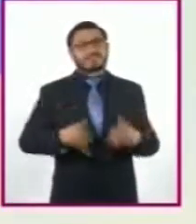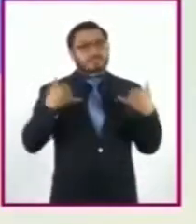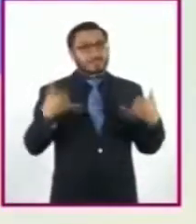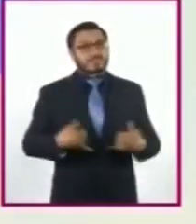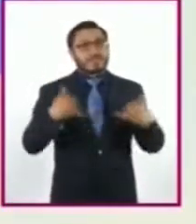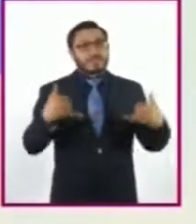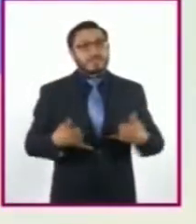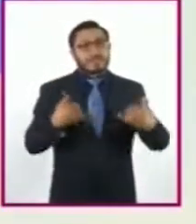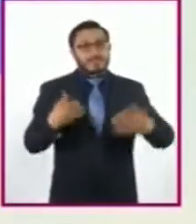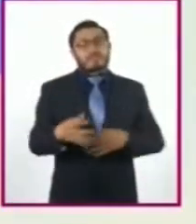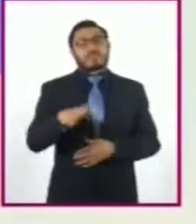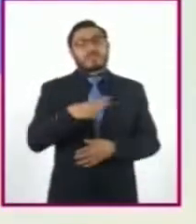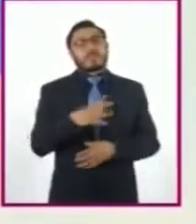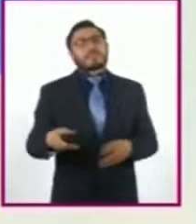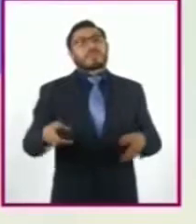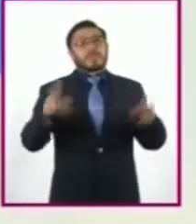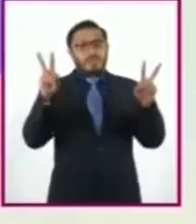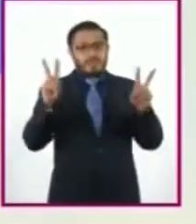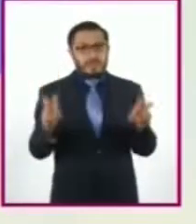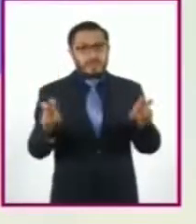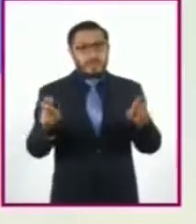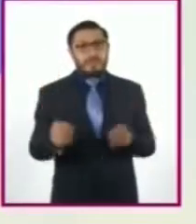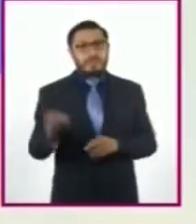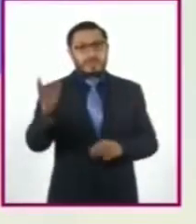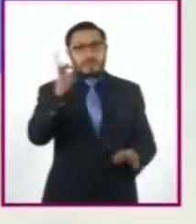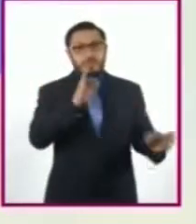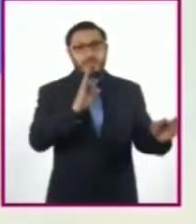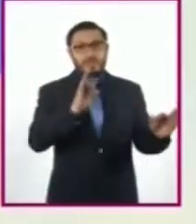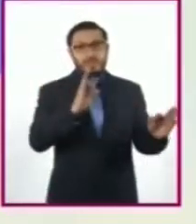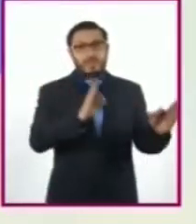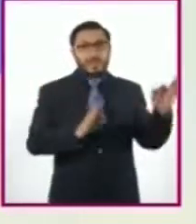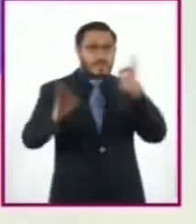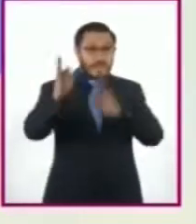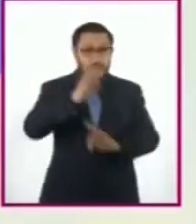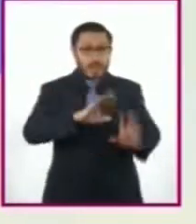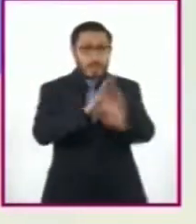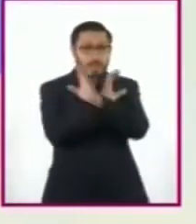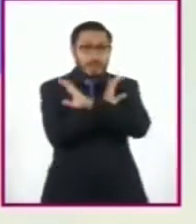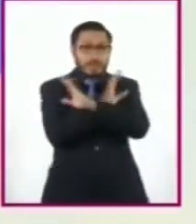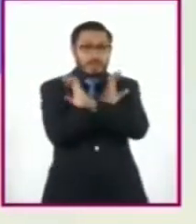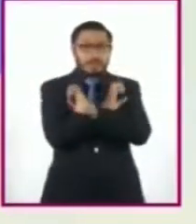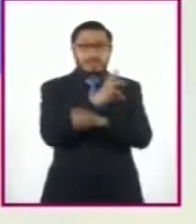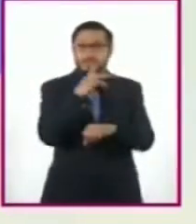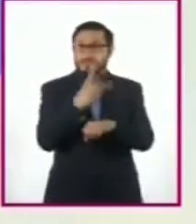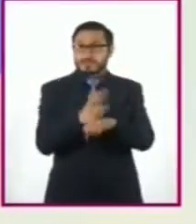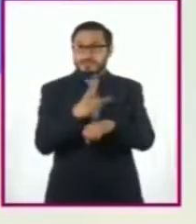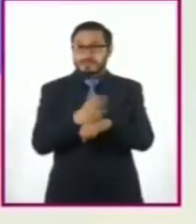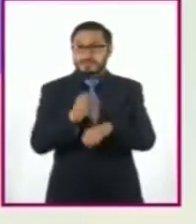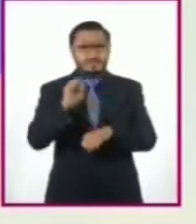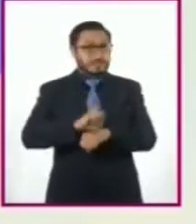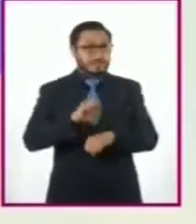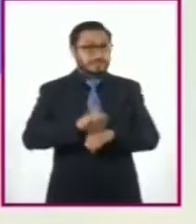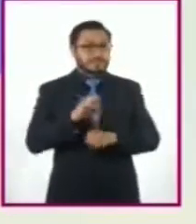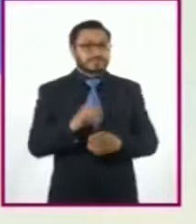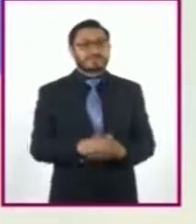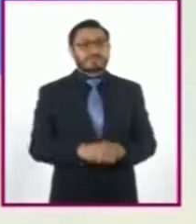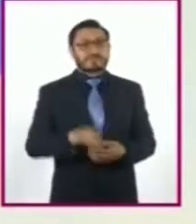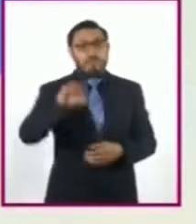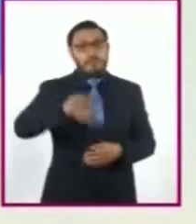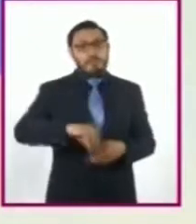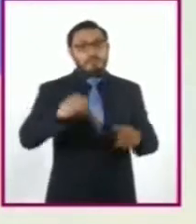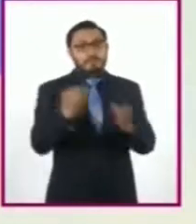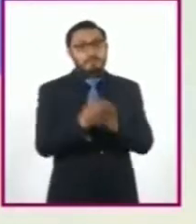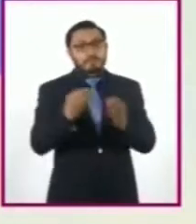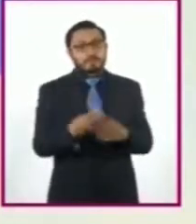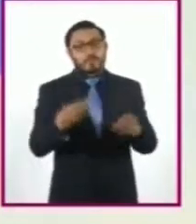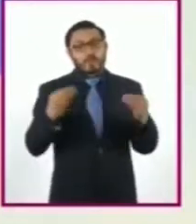que cursan la asignatura Formación Cívica y Ética en tercer grado. Esta sesión será de gran